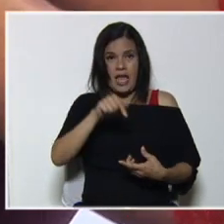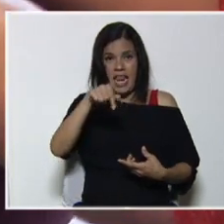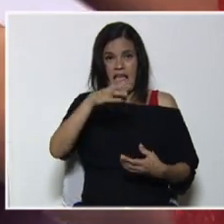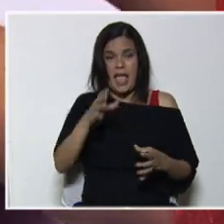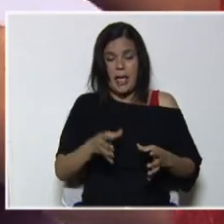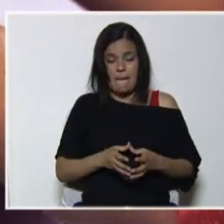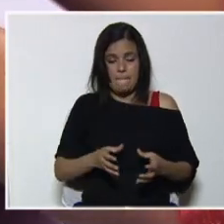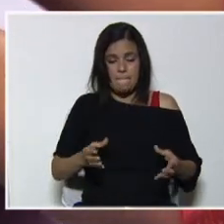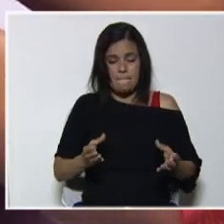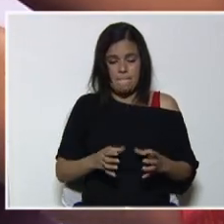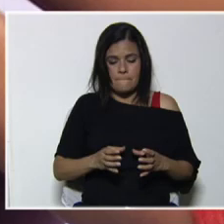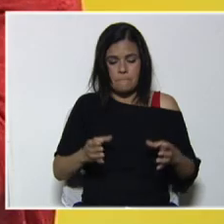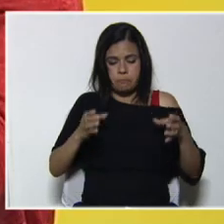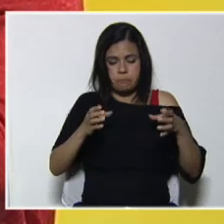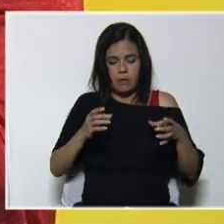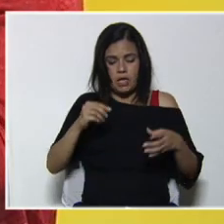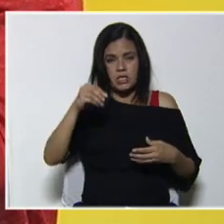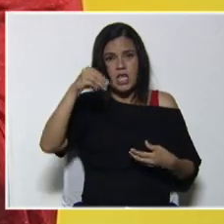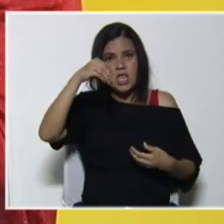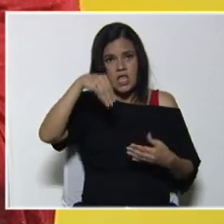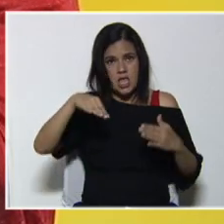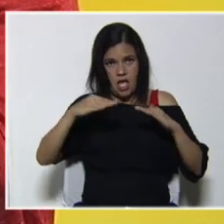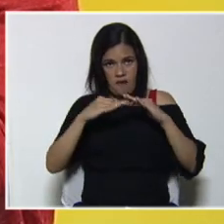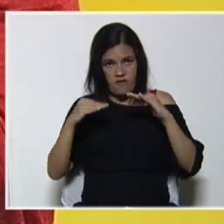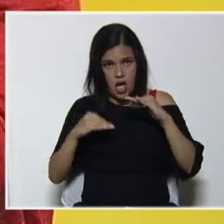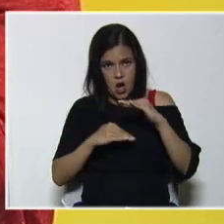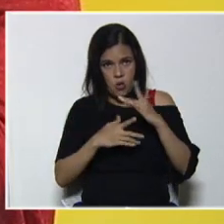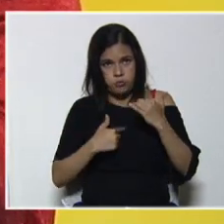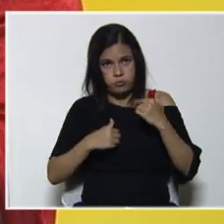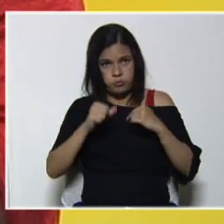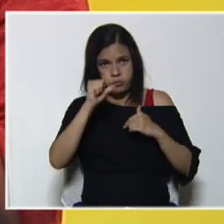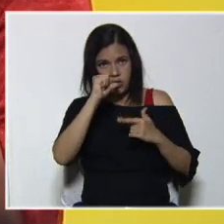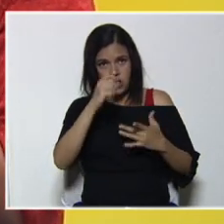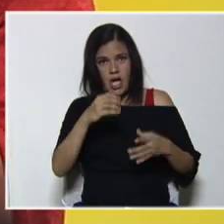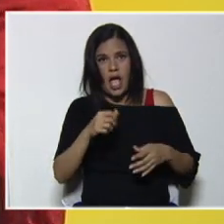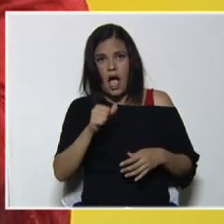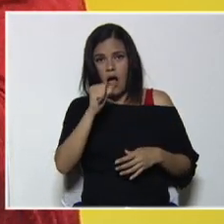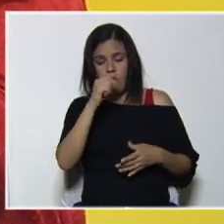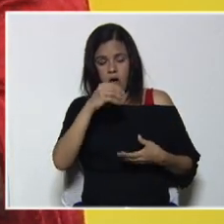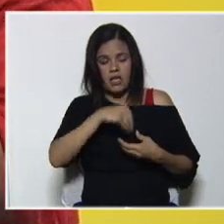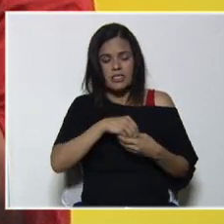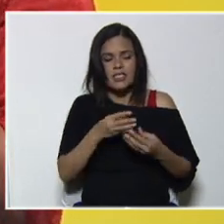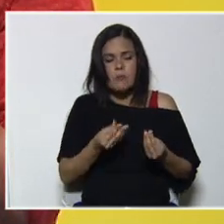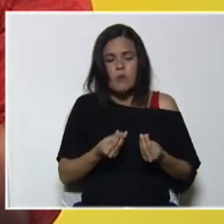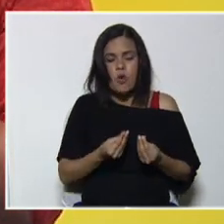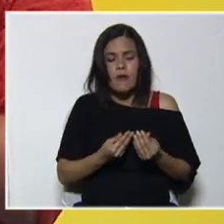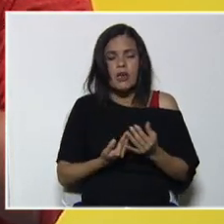agua que se sumerja ese trapito o esa tira de tela que tengan ahí en el agua y